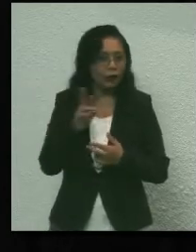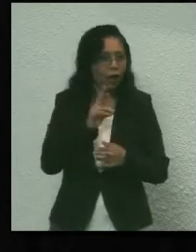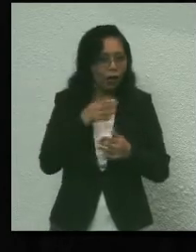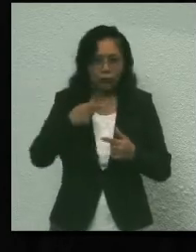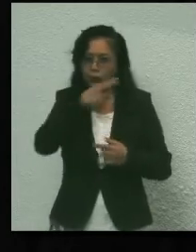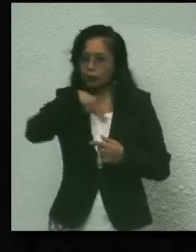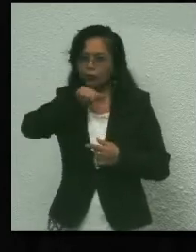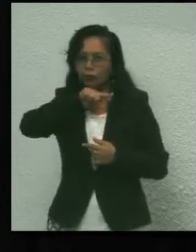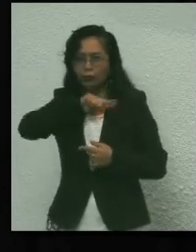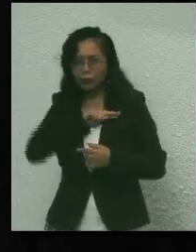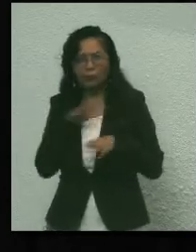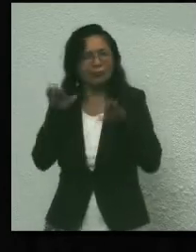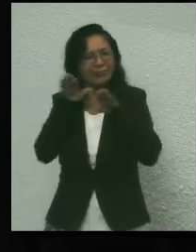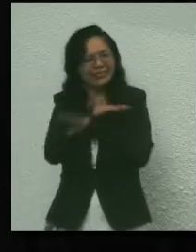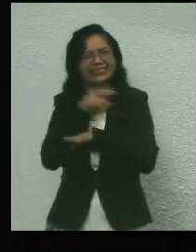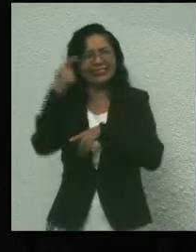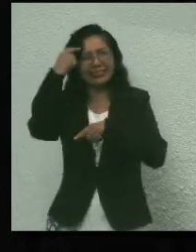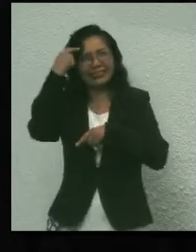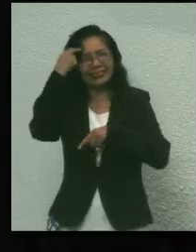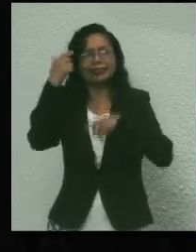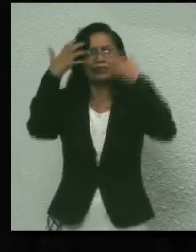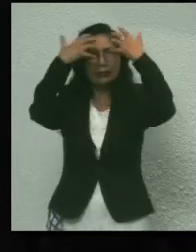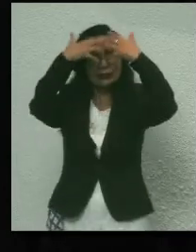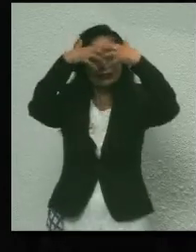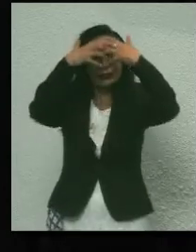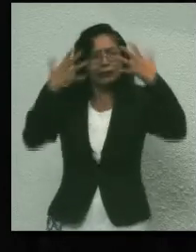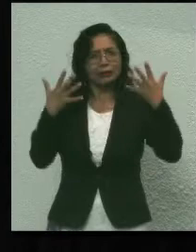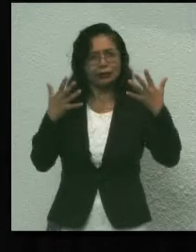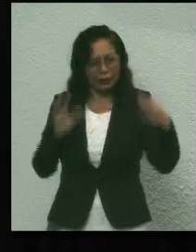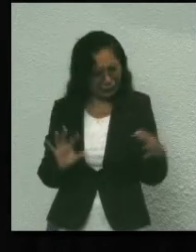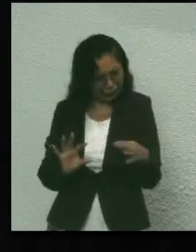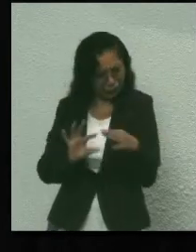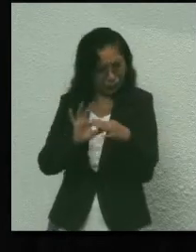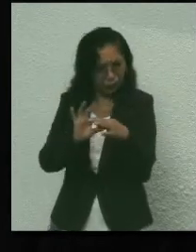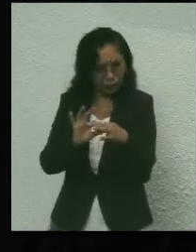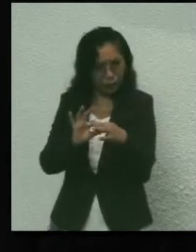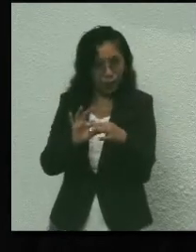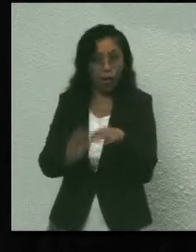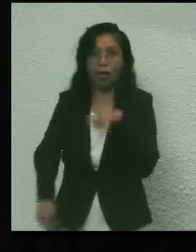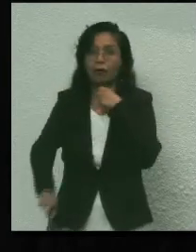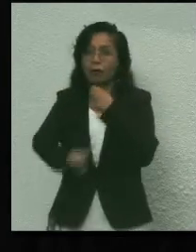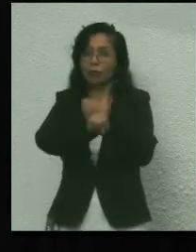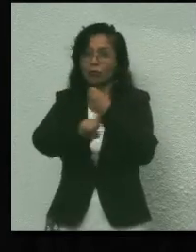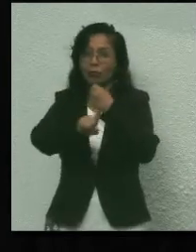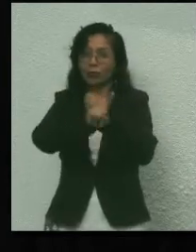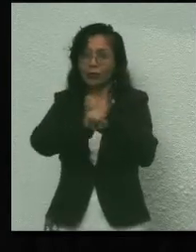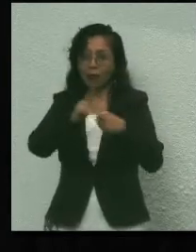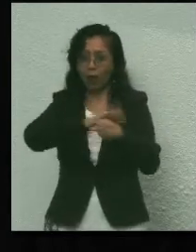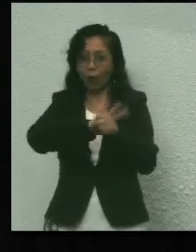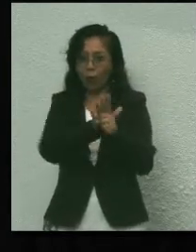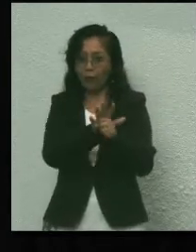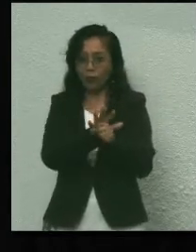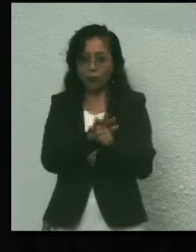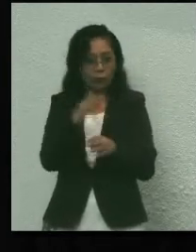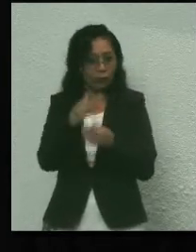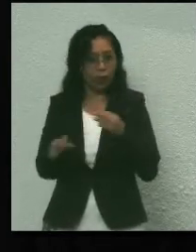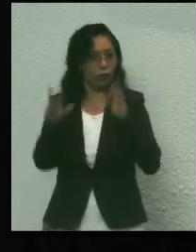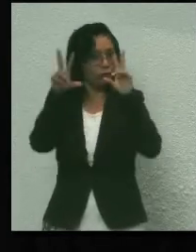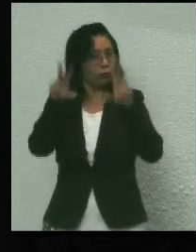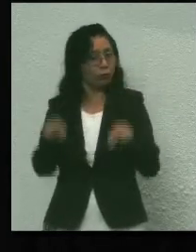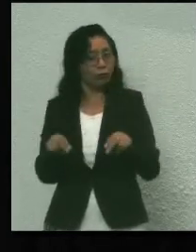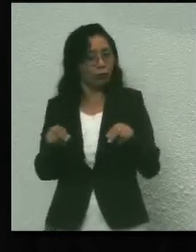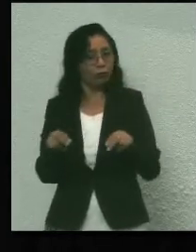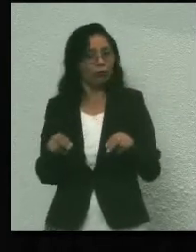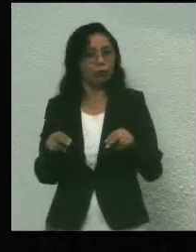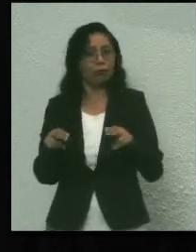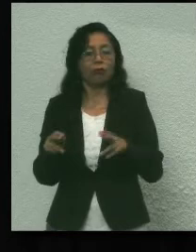el momento de estar unidos. La crisis no ha pasado y seguramente estaremos por ver las